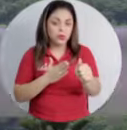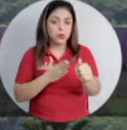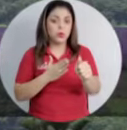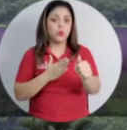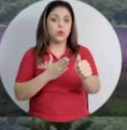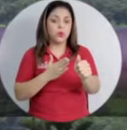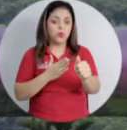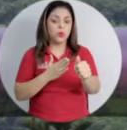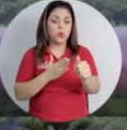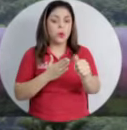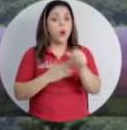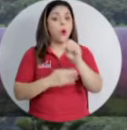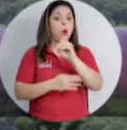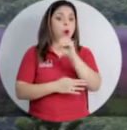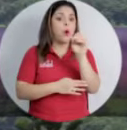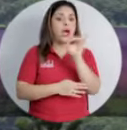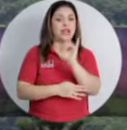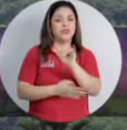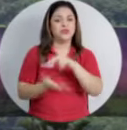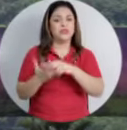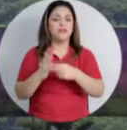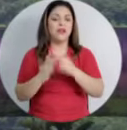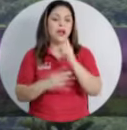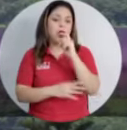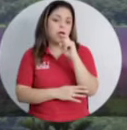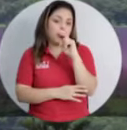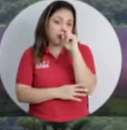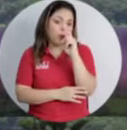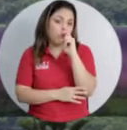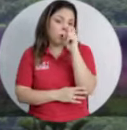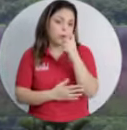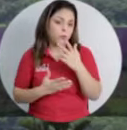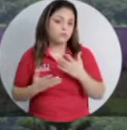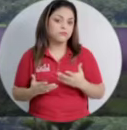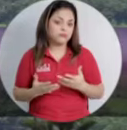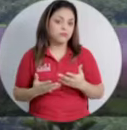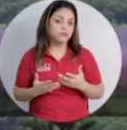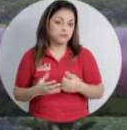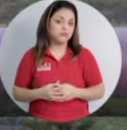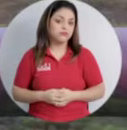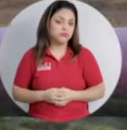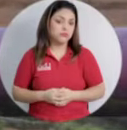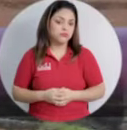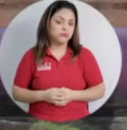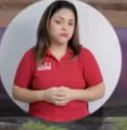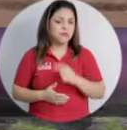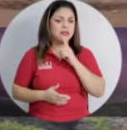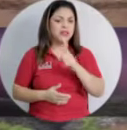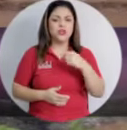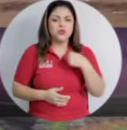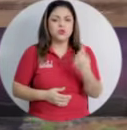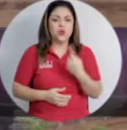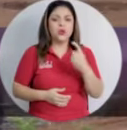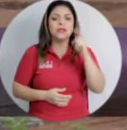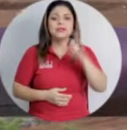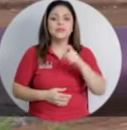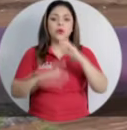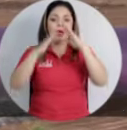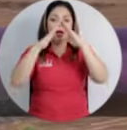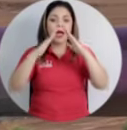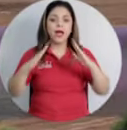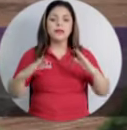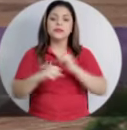un lujo en una escala de valores de qué es lo que quiero demostrar, ¿cierto? Yo necesito una casa segura,